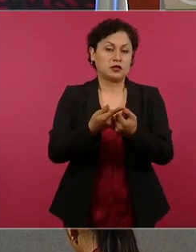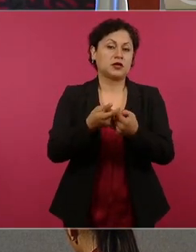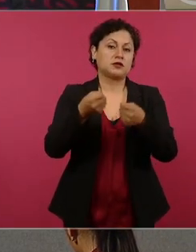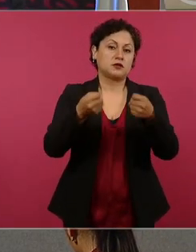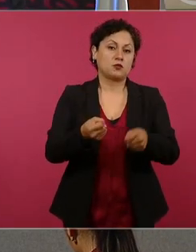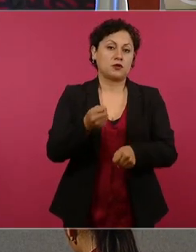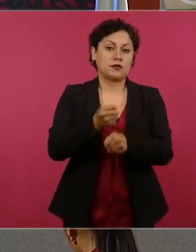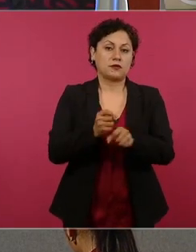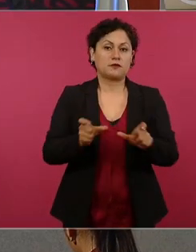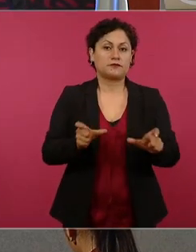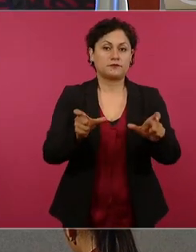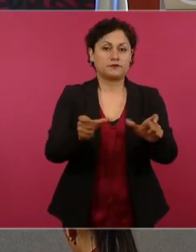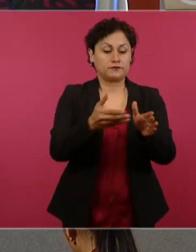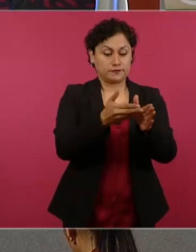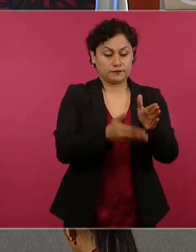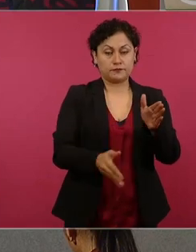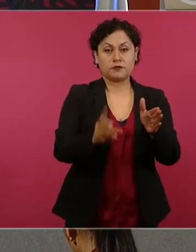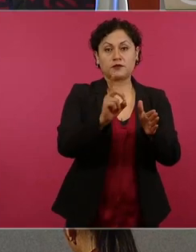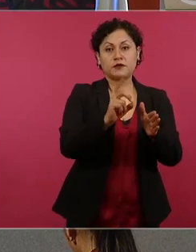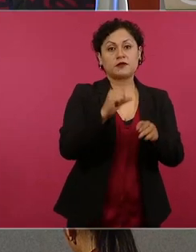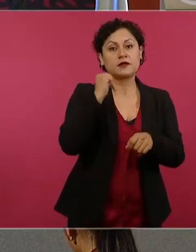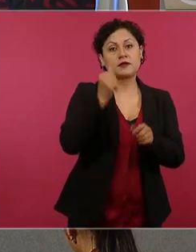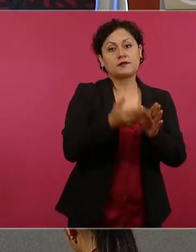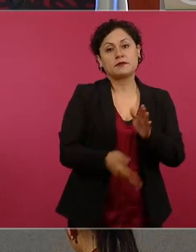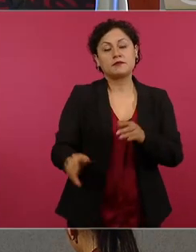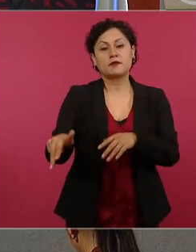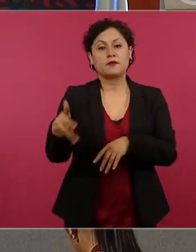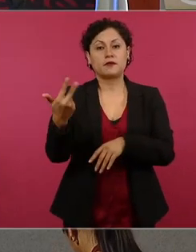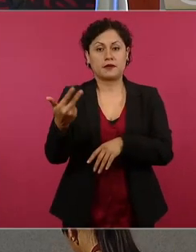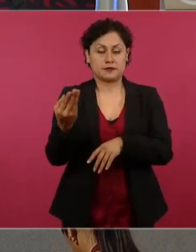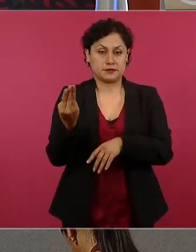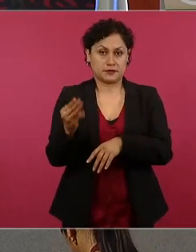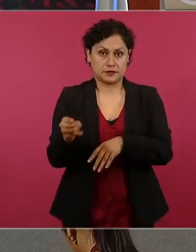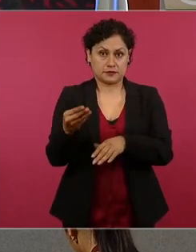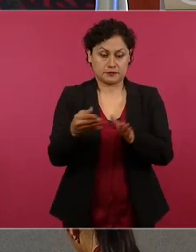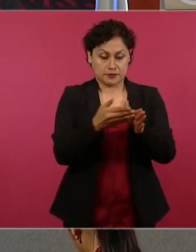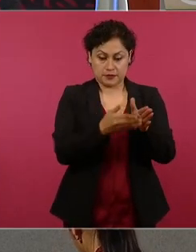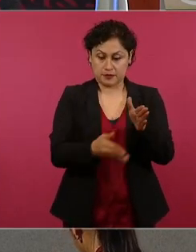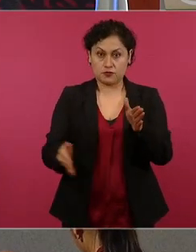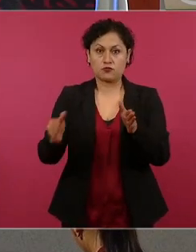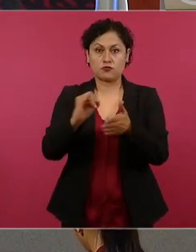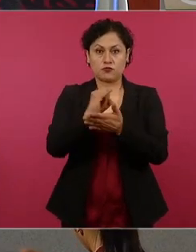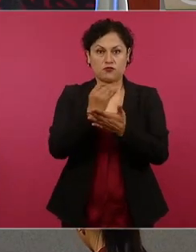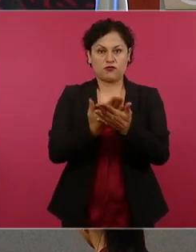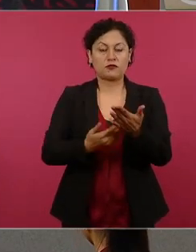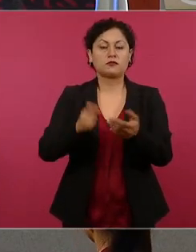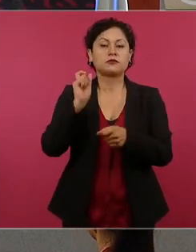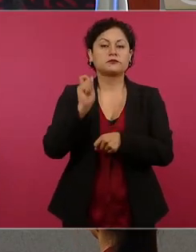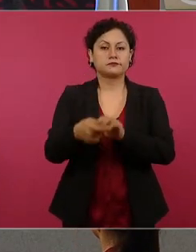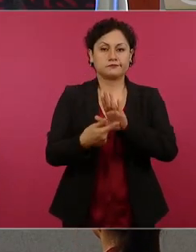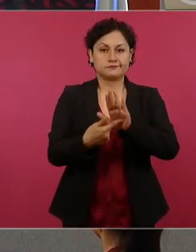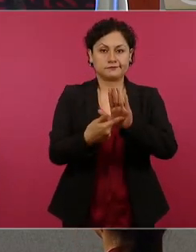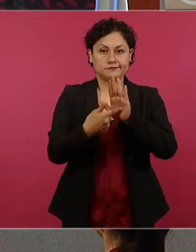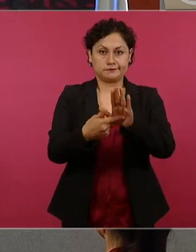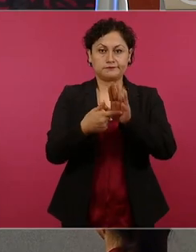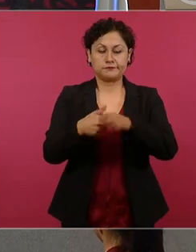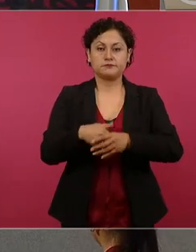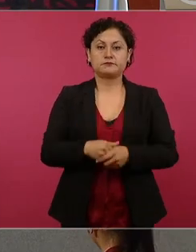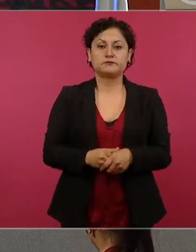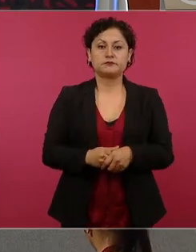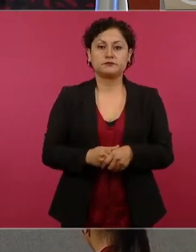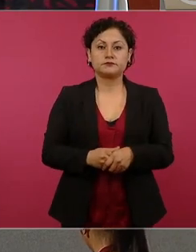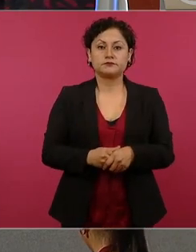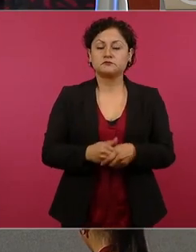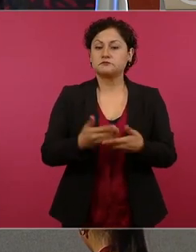el periodo del 30 de abril al 13 de mayo, que es lo que cubre este informe, se desplegaron, o se han